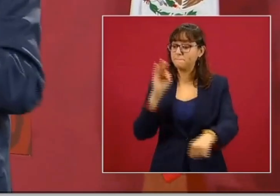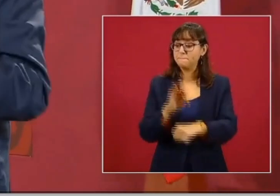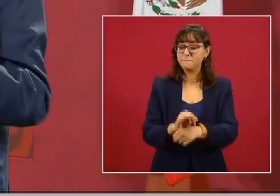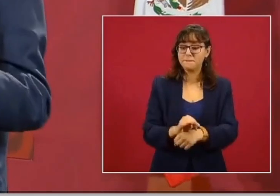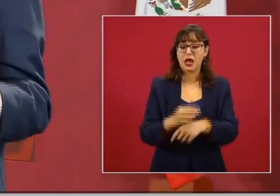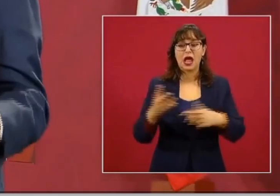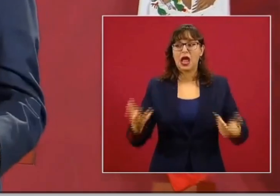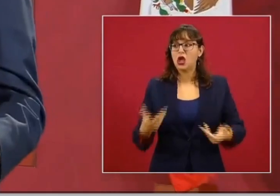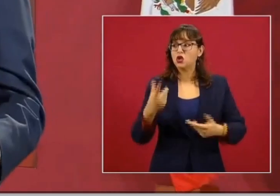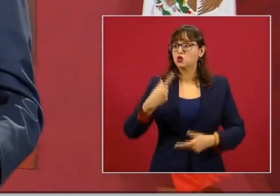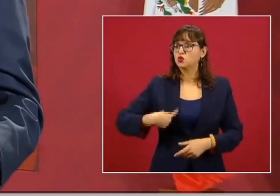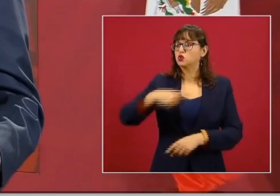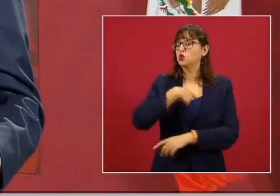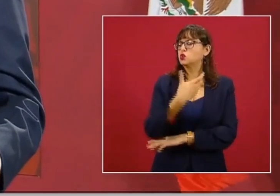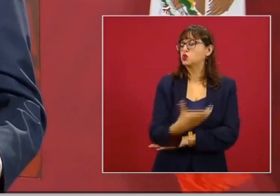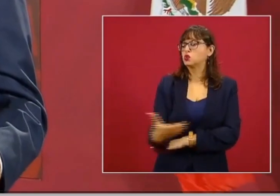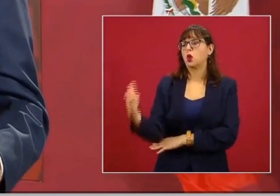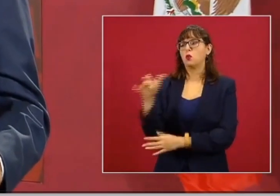de nuevo